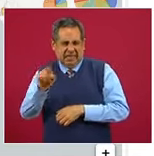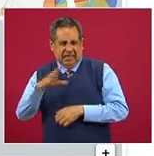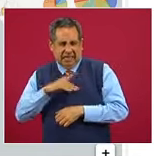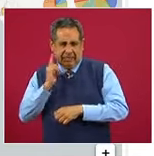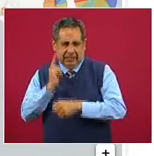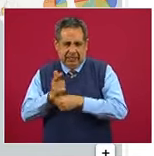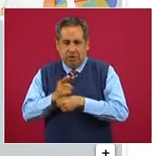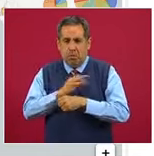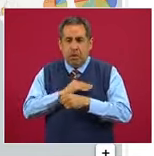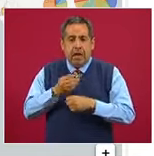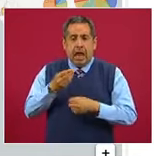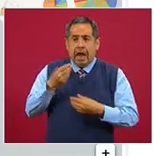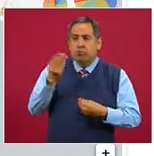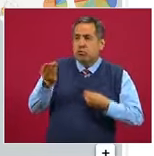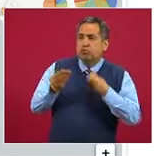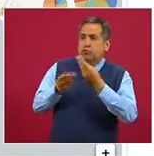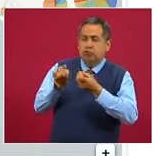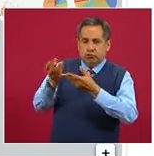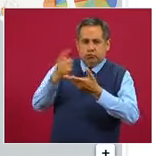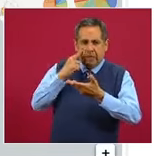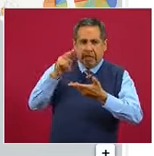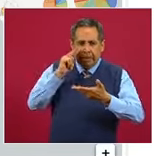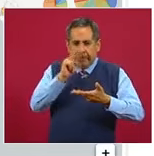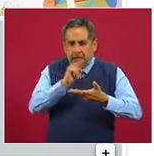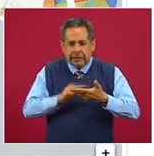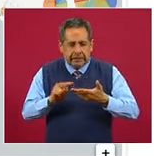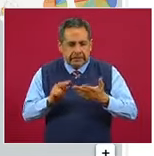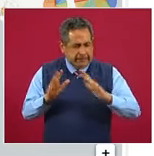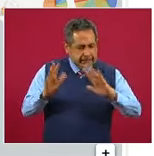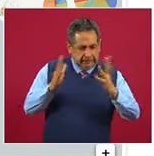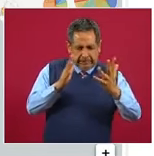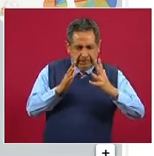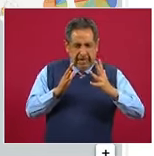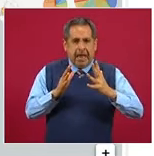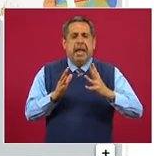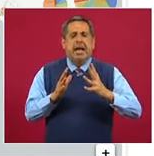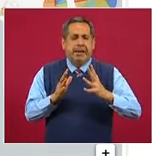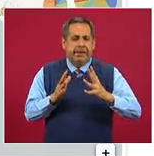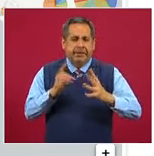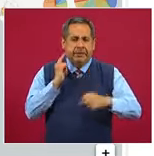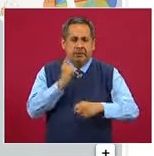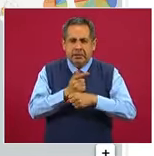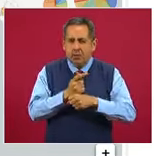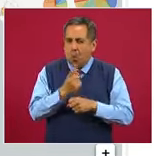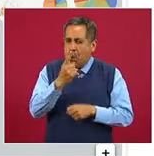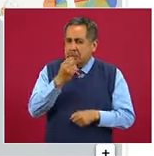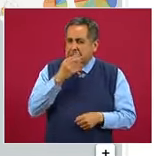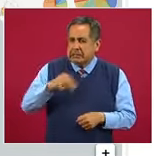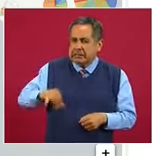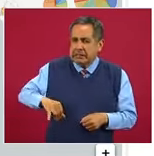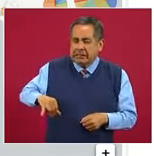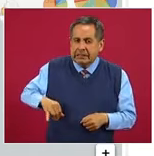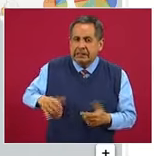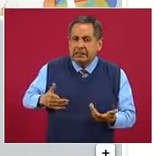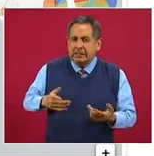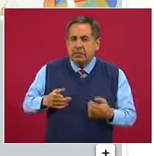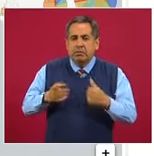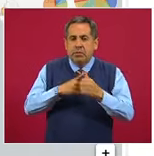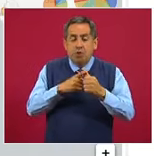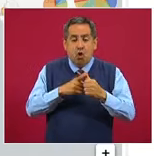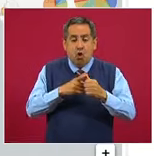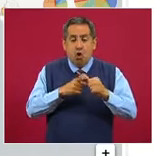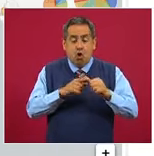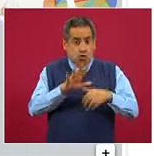mundo deposita sus secuencias de ácidos nucleicos, podemos observar una cosa muy interesante. Primero, que nuestra